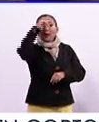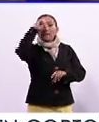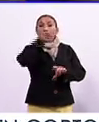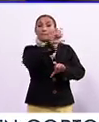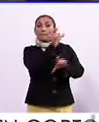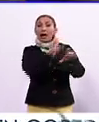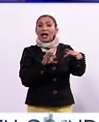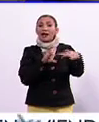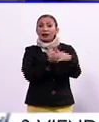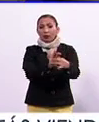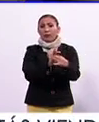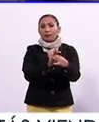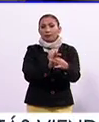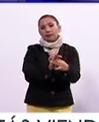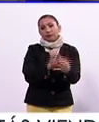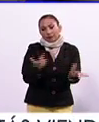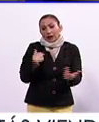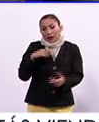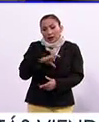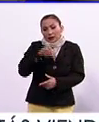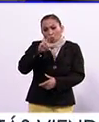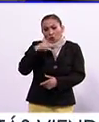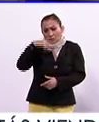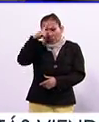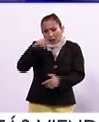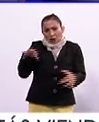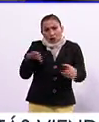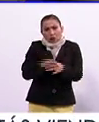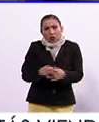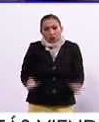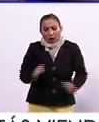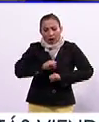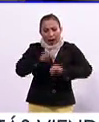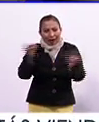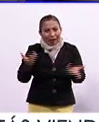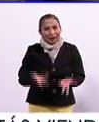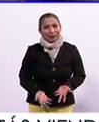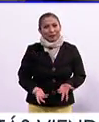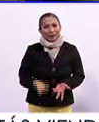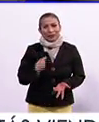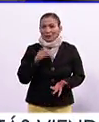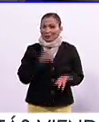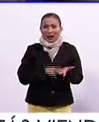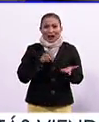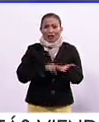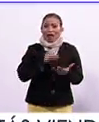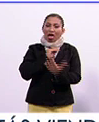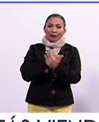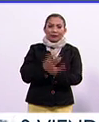nación. Pues sí, nuestro campo es la nación, así que no se vale.